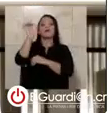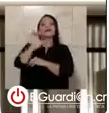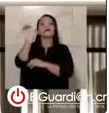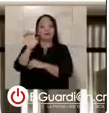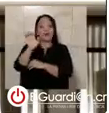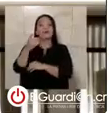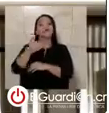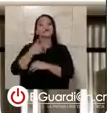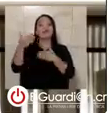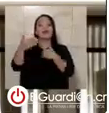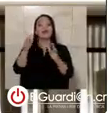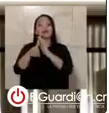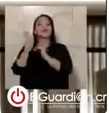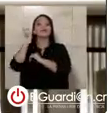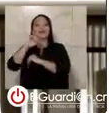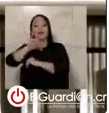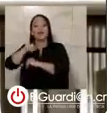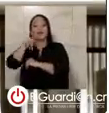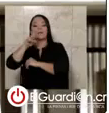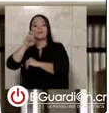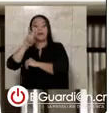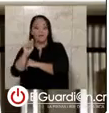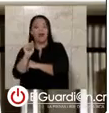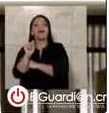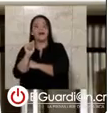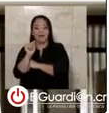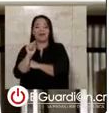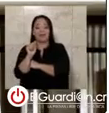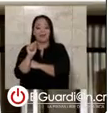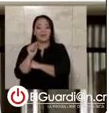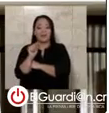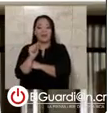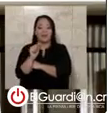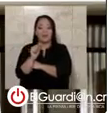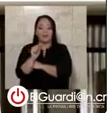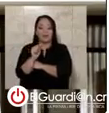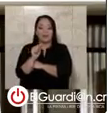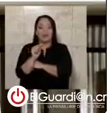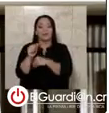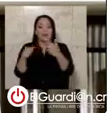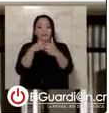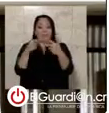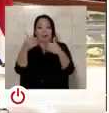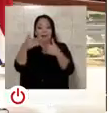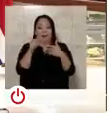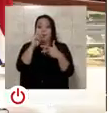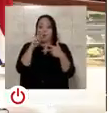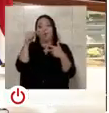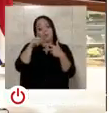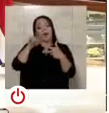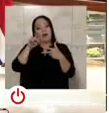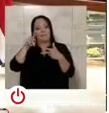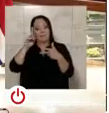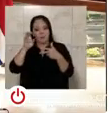tener escáneres en Habdeba, de donde salió uno de los 3, fue, ¿verdad? Sí, señor. Ok,